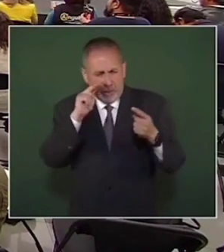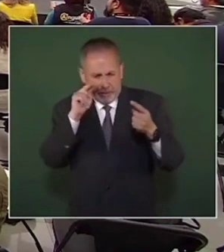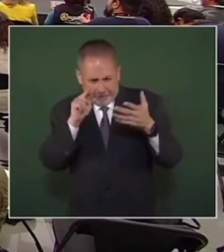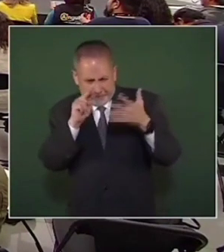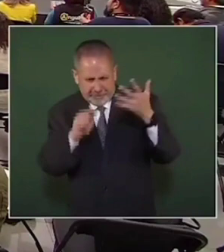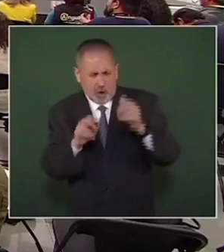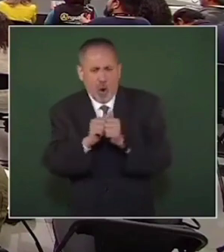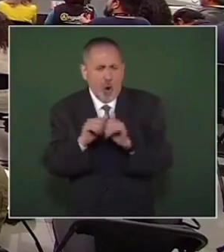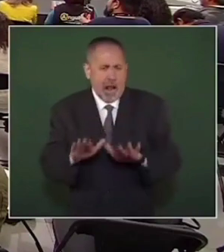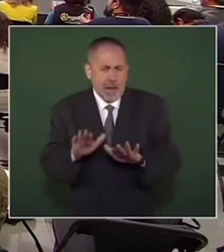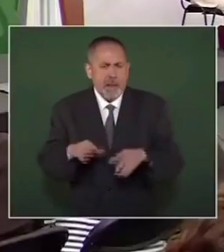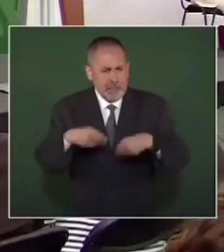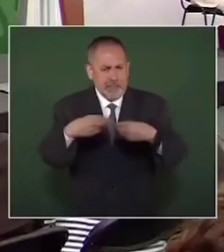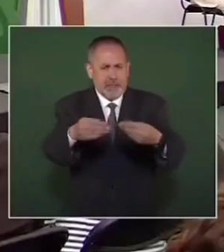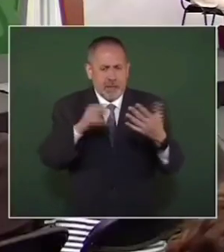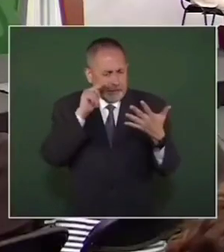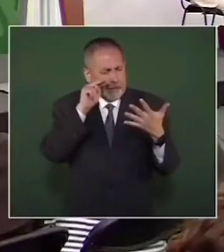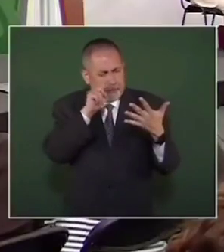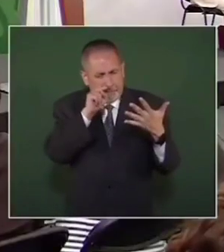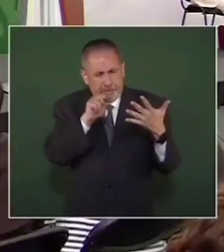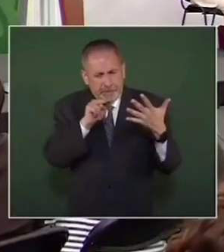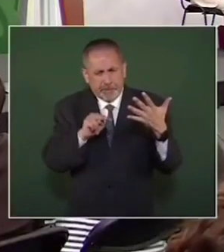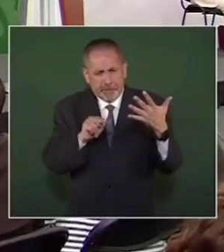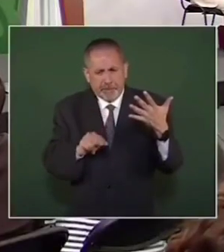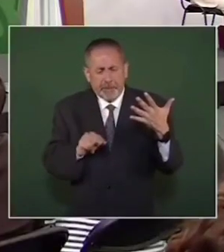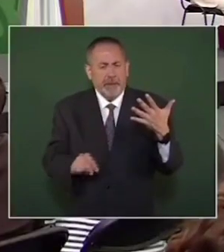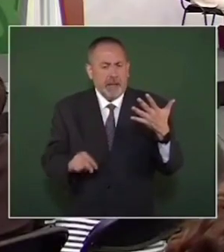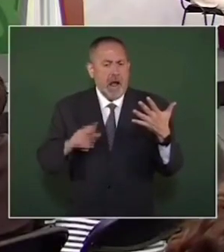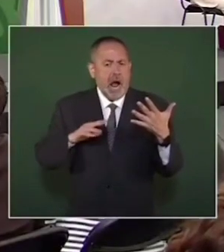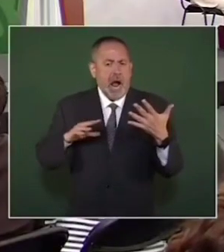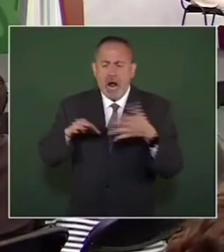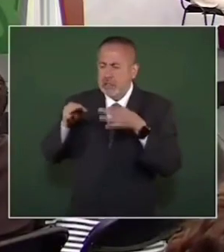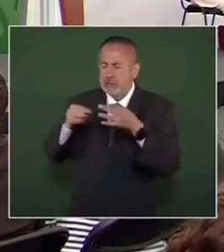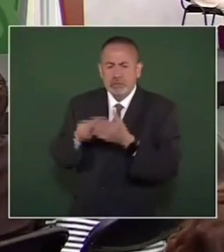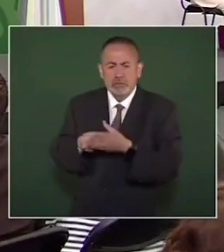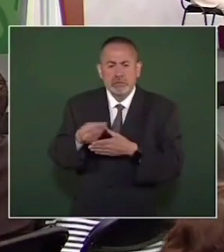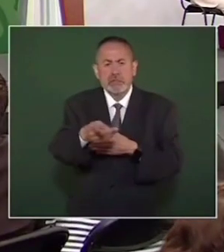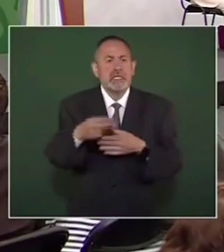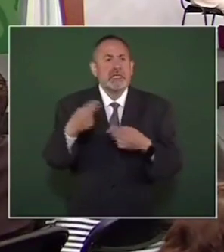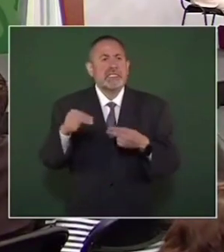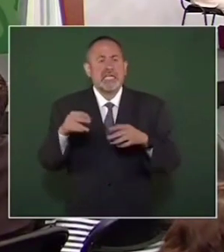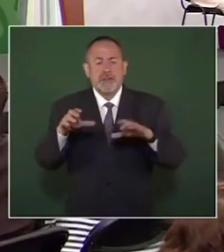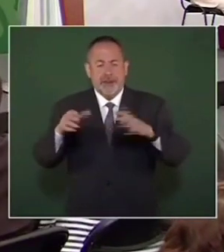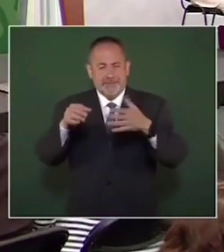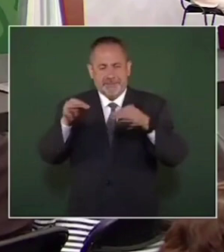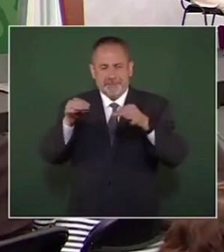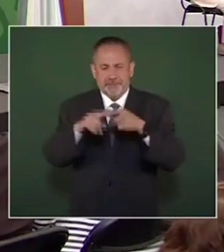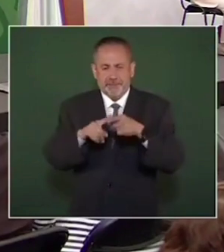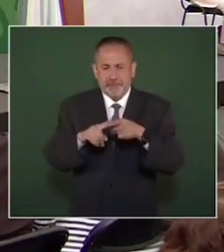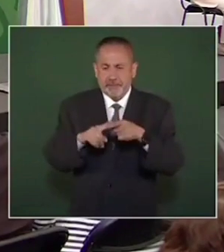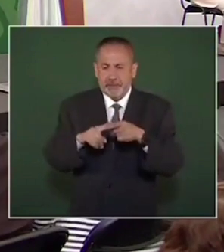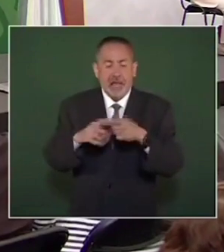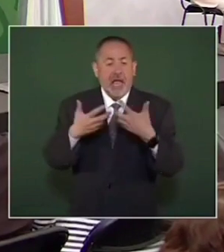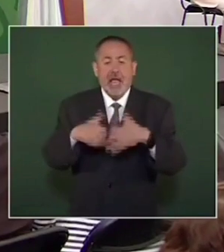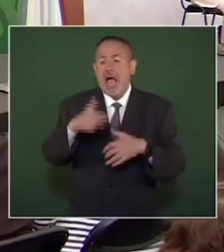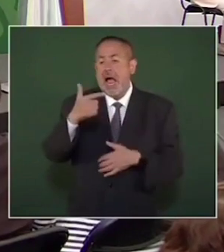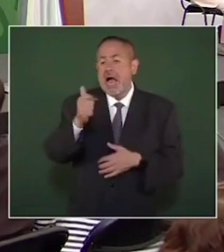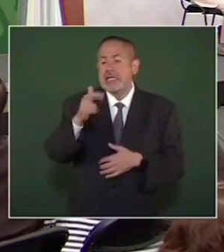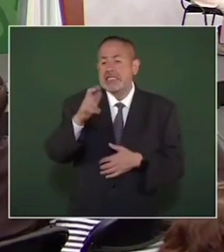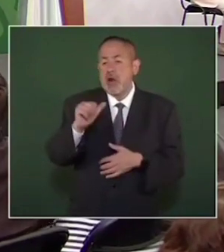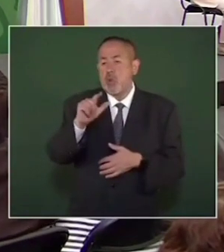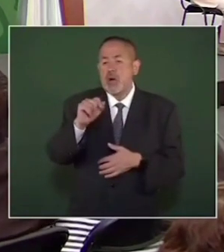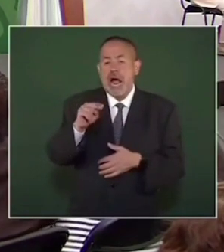ya con más detalle en un documento que se llama Operaciones Financieras del Entramado de García Luna